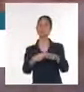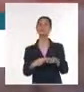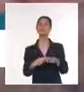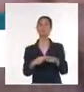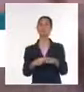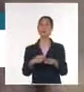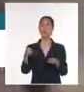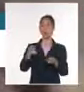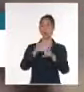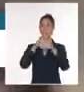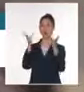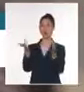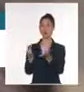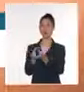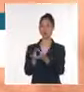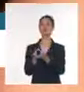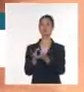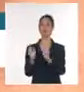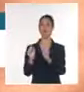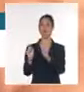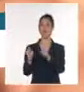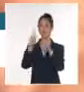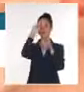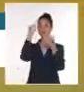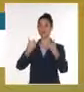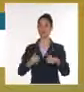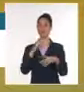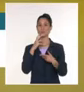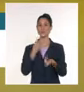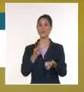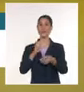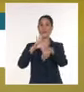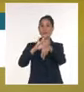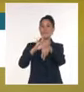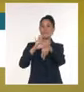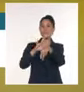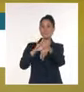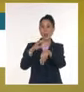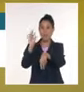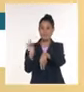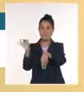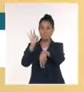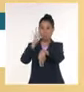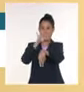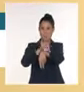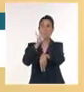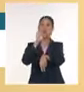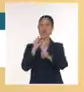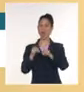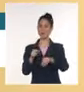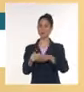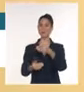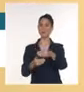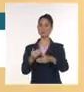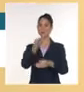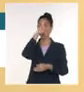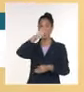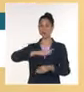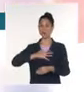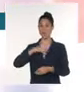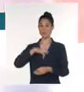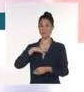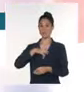Salud sobre los países con circulación del virus causante de la afección. La nota del organismo aclara que Cuba no presenta transmisión de